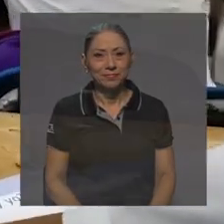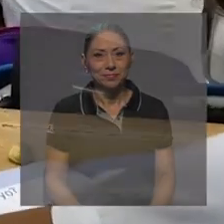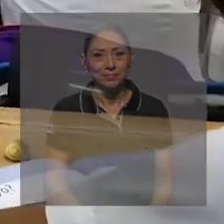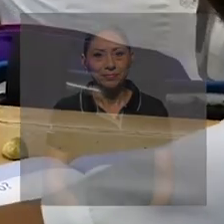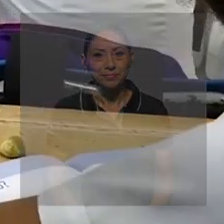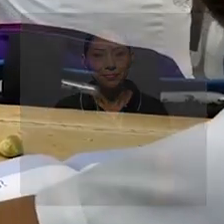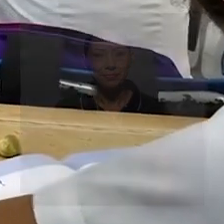¡Gracias!